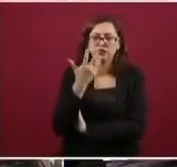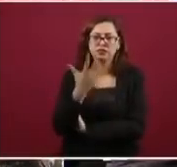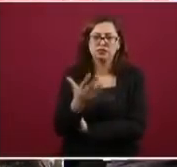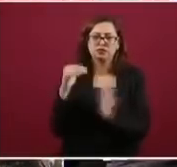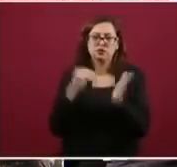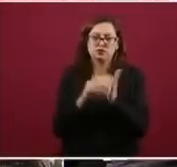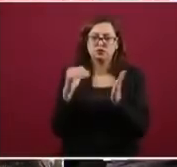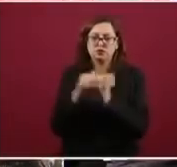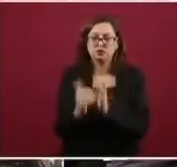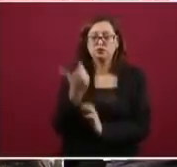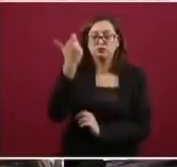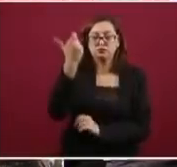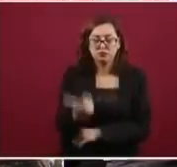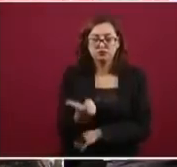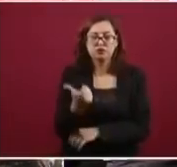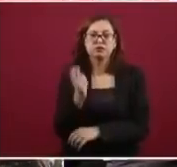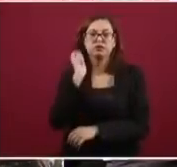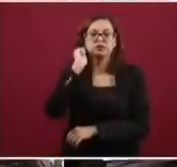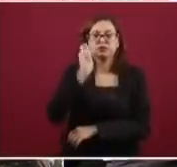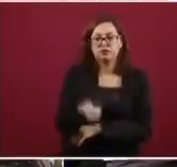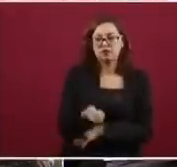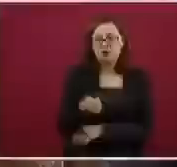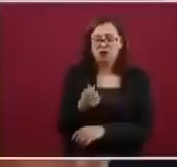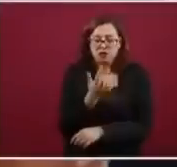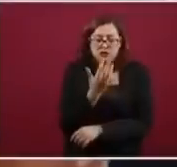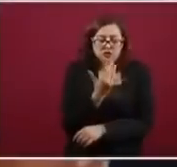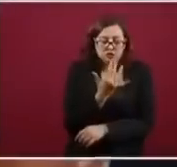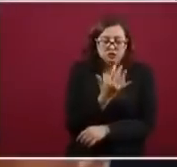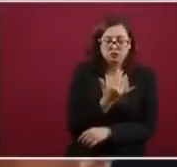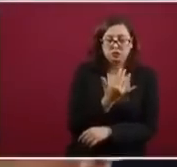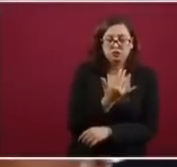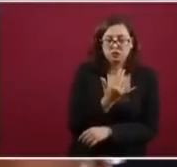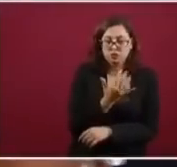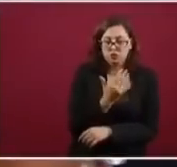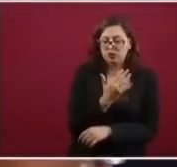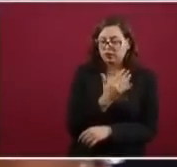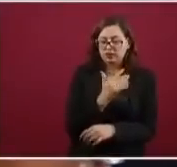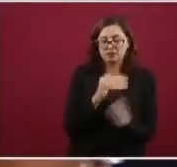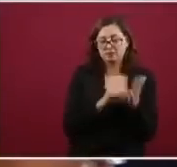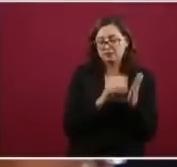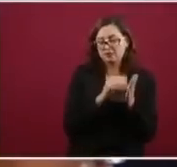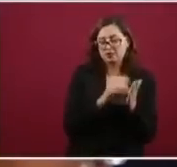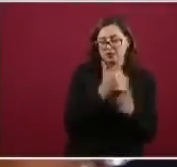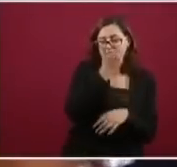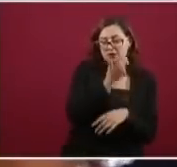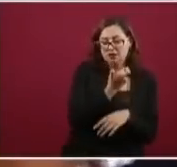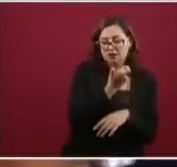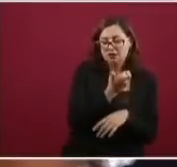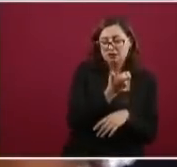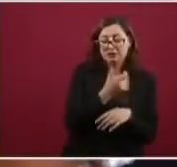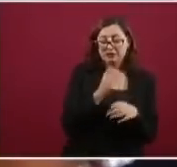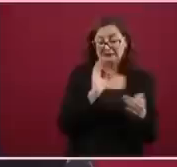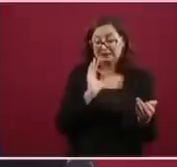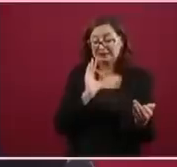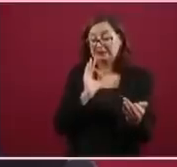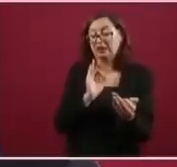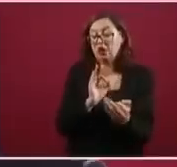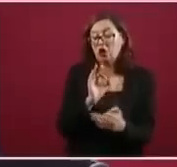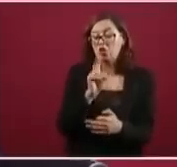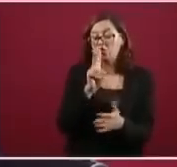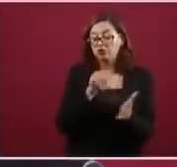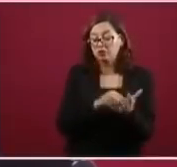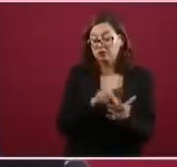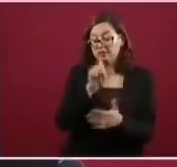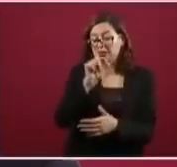mil millones de pesos donde cambiamos alrededor de cincuenta y tantos mil millones de pesos que se nos vendían en el 2020